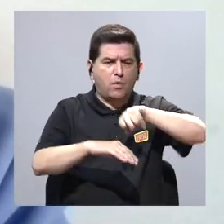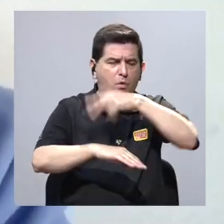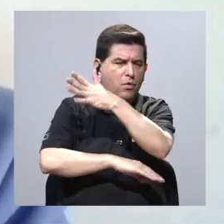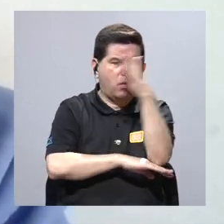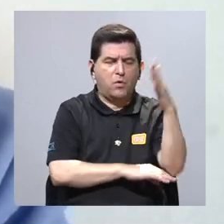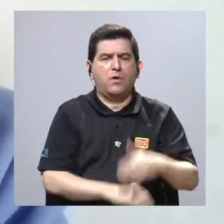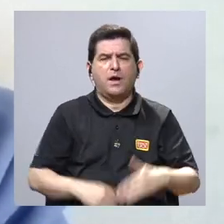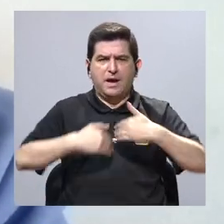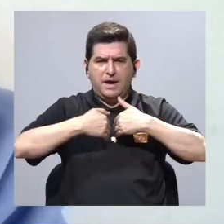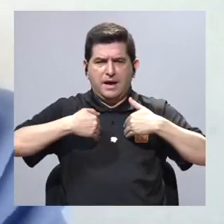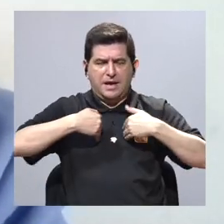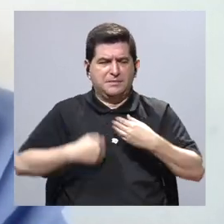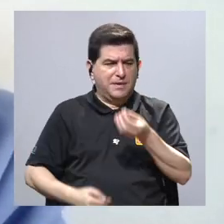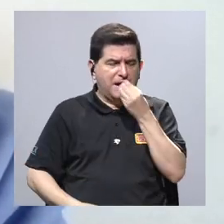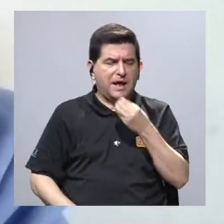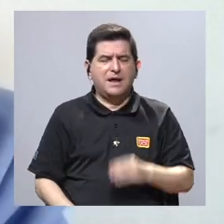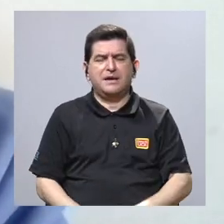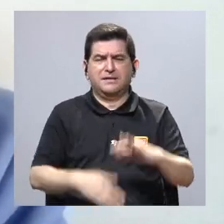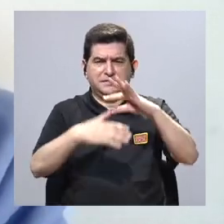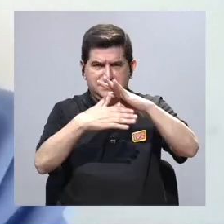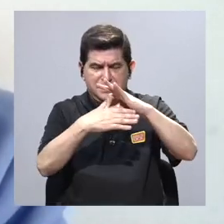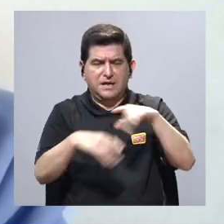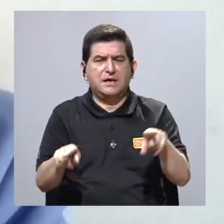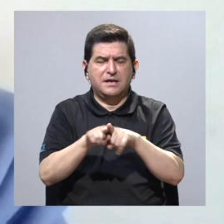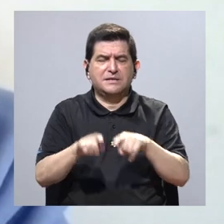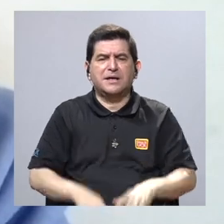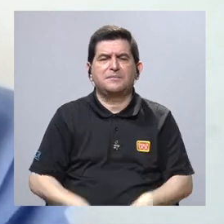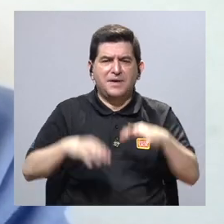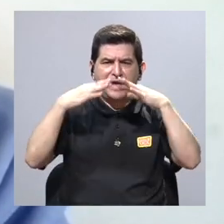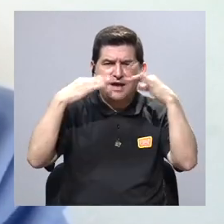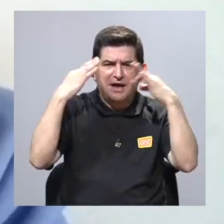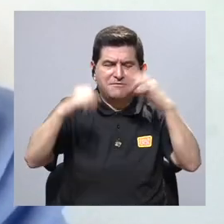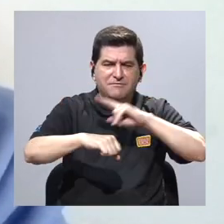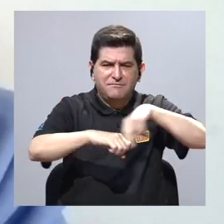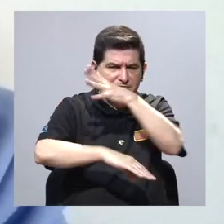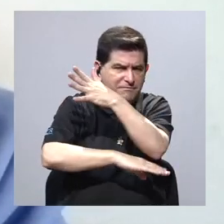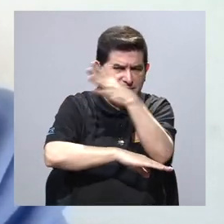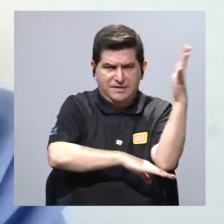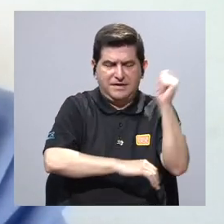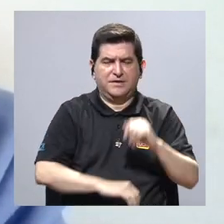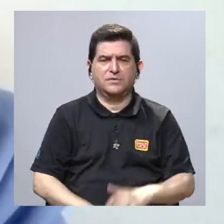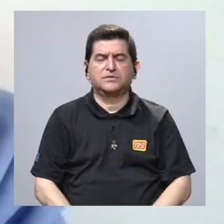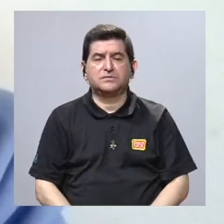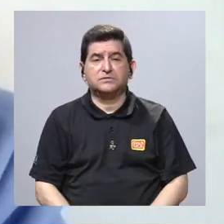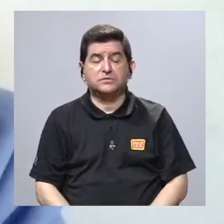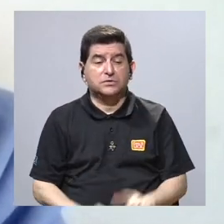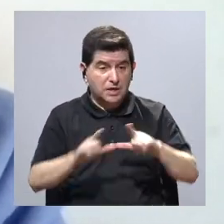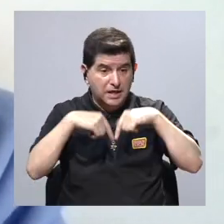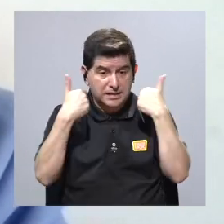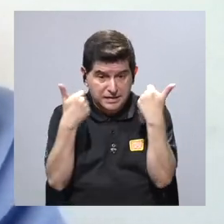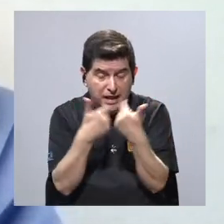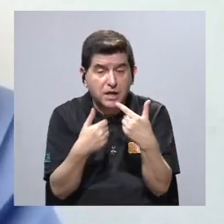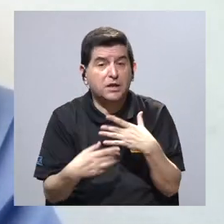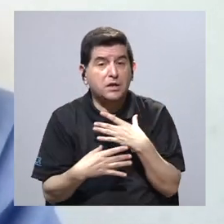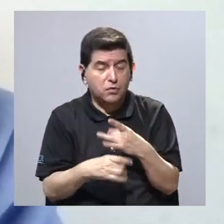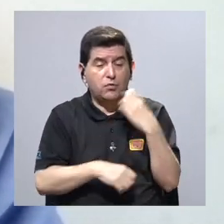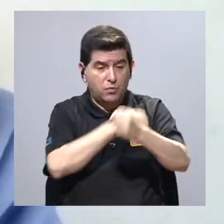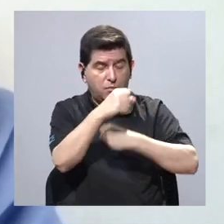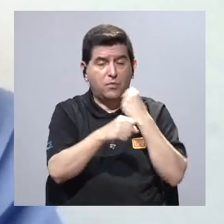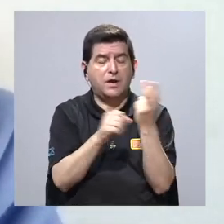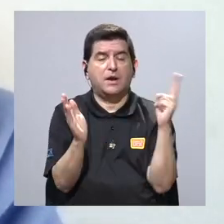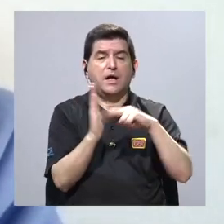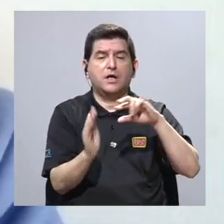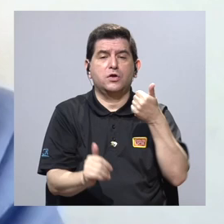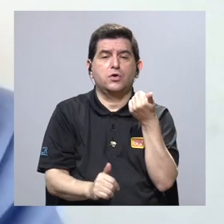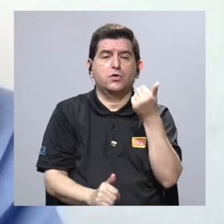asiáticos y también en felinos silvestres. Lo interesante de estos grupos es que en el año